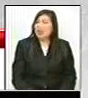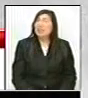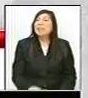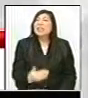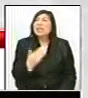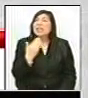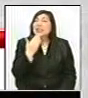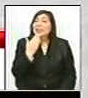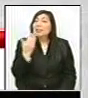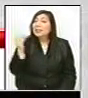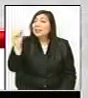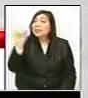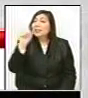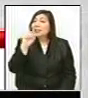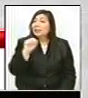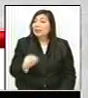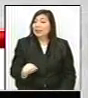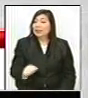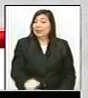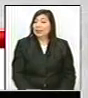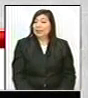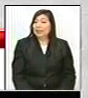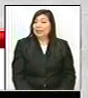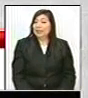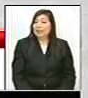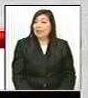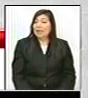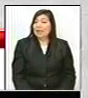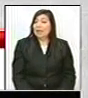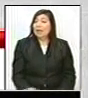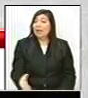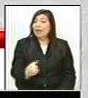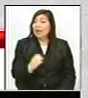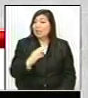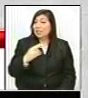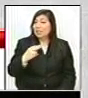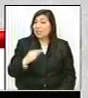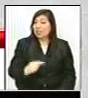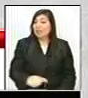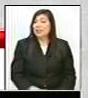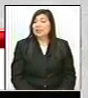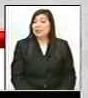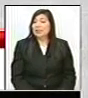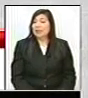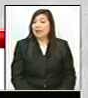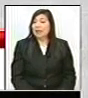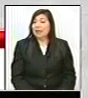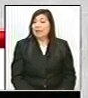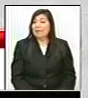queda pendiente el nombramiento del señor Ricardo Chang Recuay.